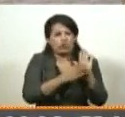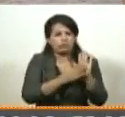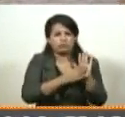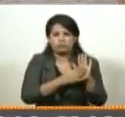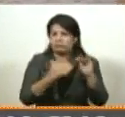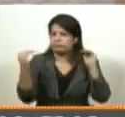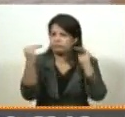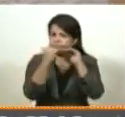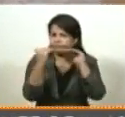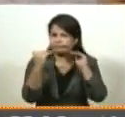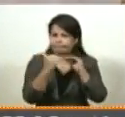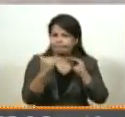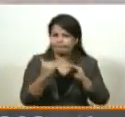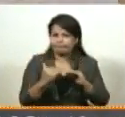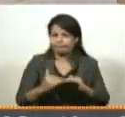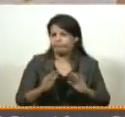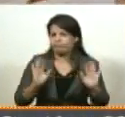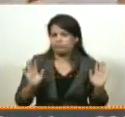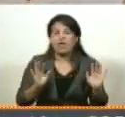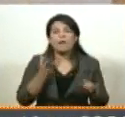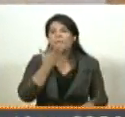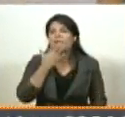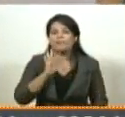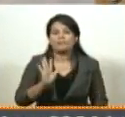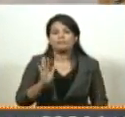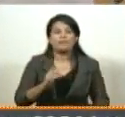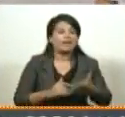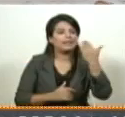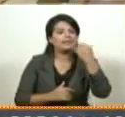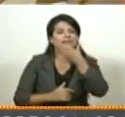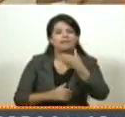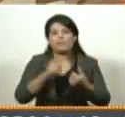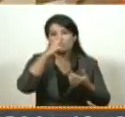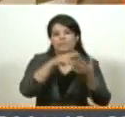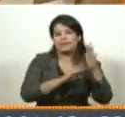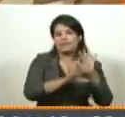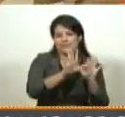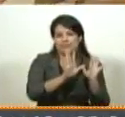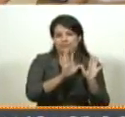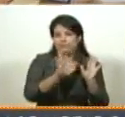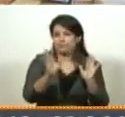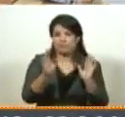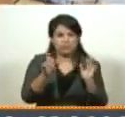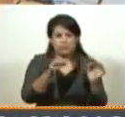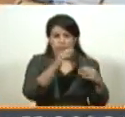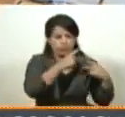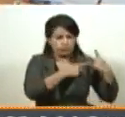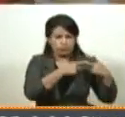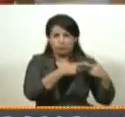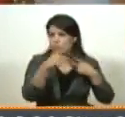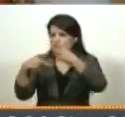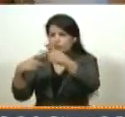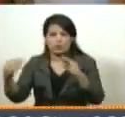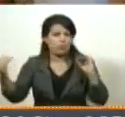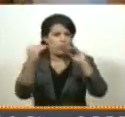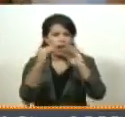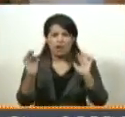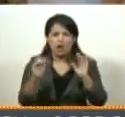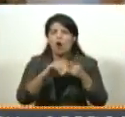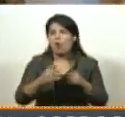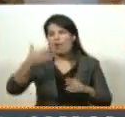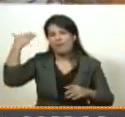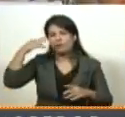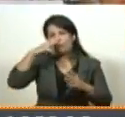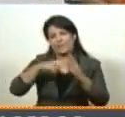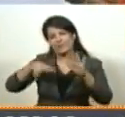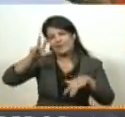de diciembre del 2015 o el proceso electoral del 2013 o el